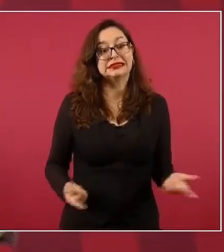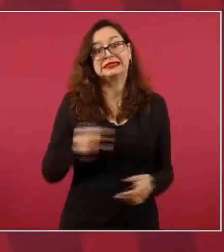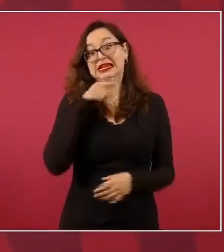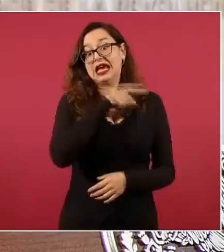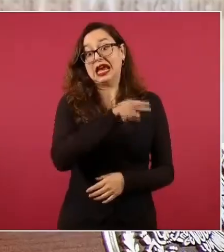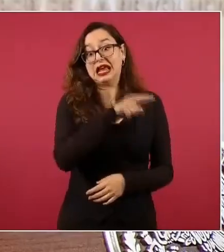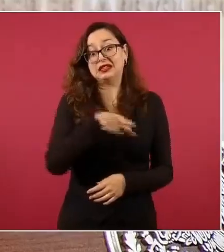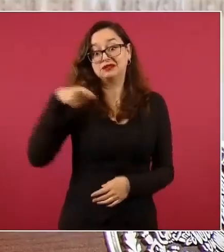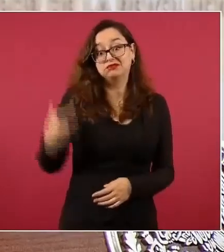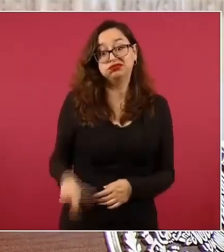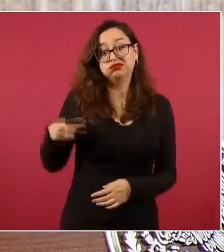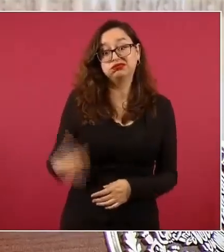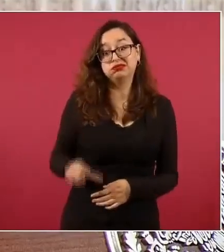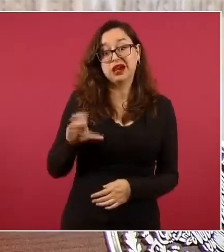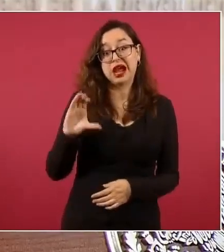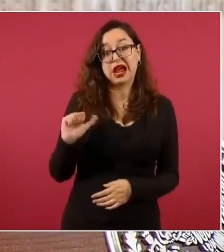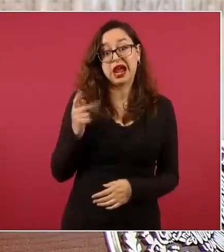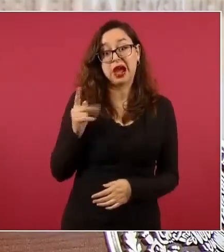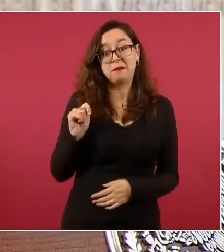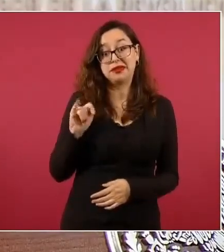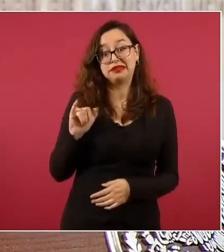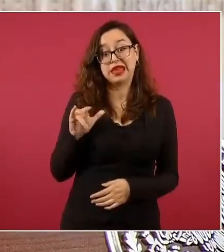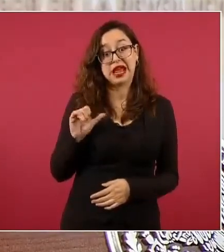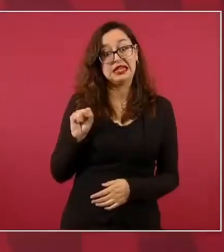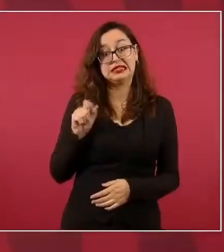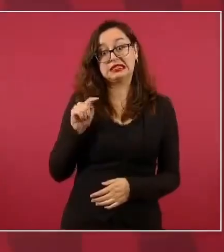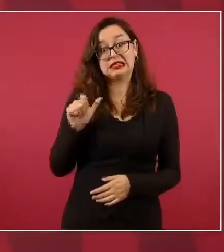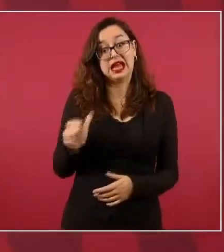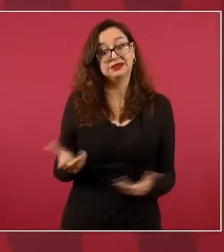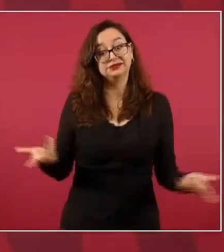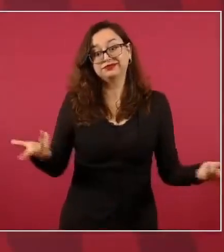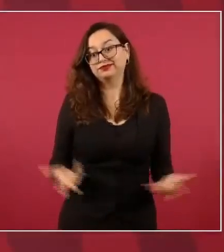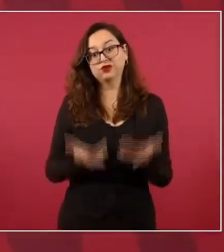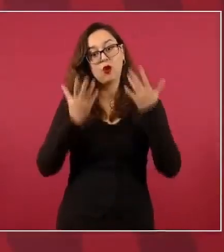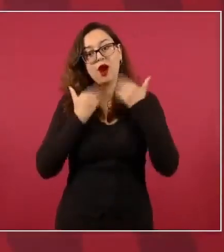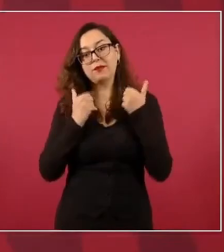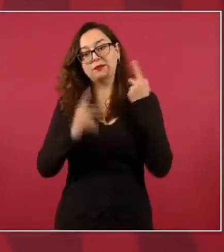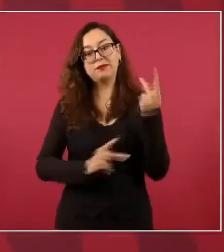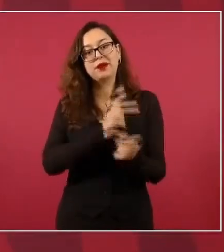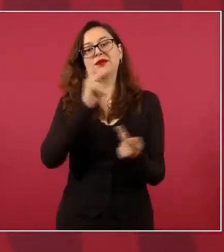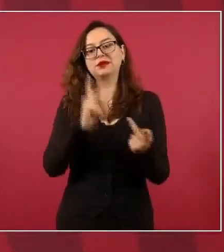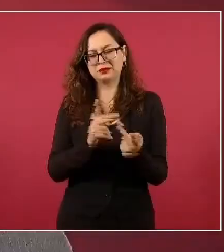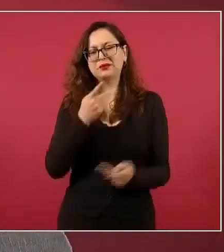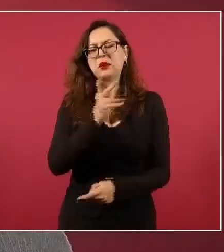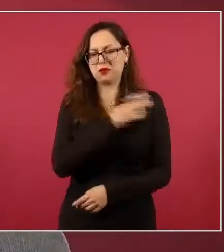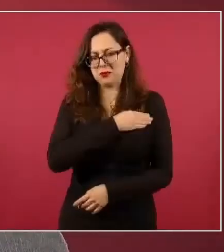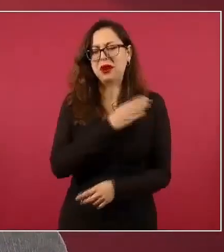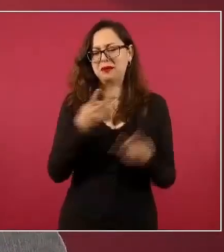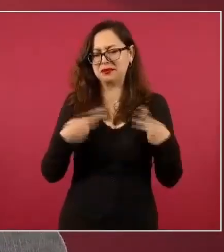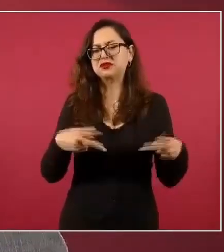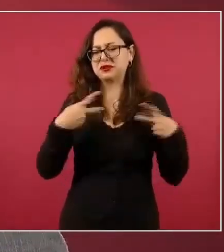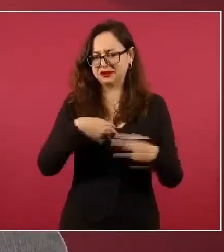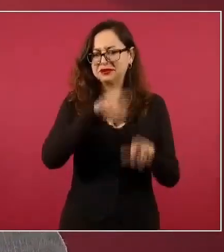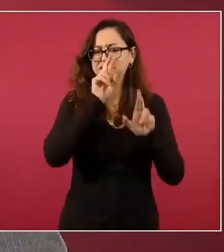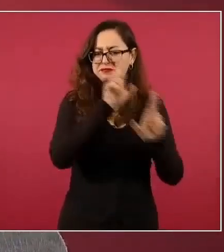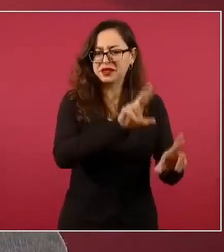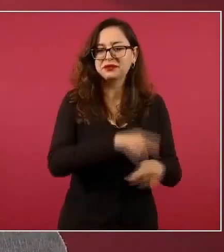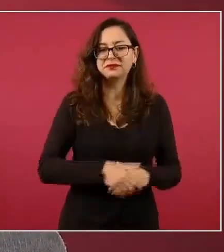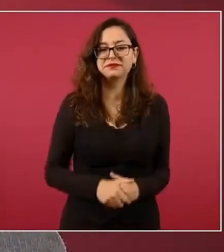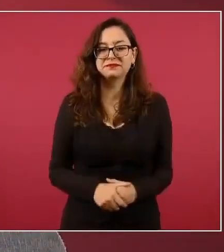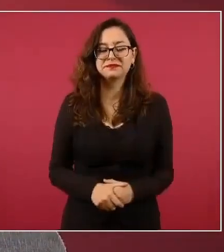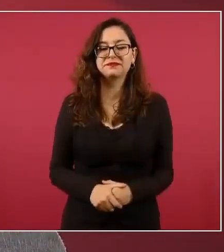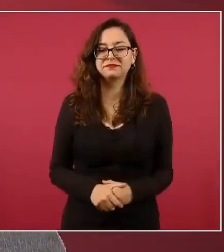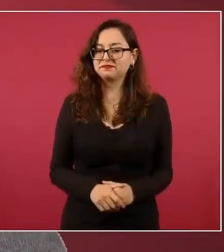capitalista y no es perfecto, pero es buena persona y lo respeto. Sea